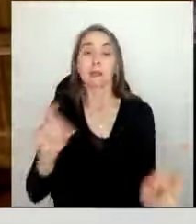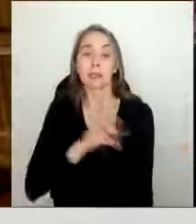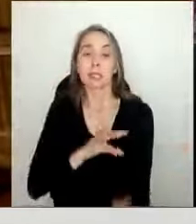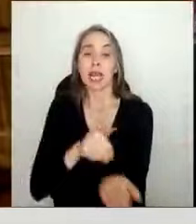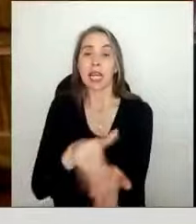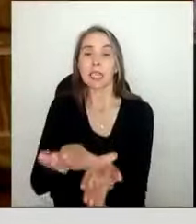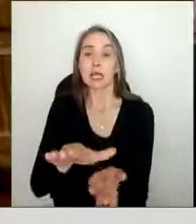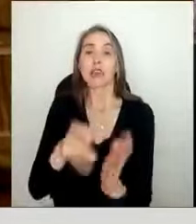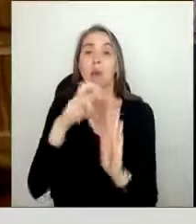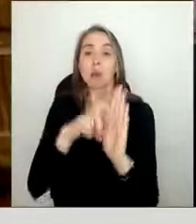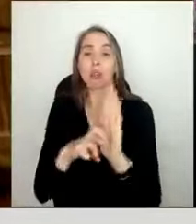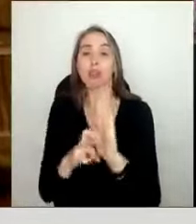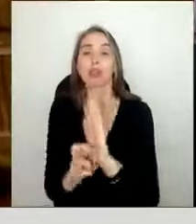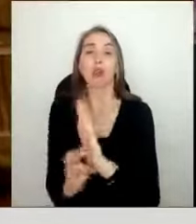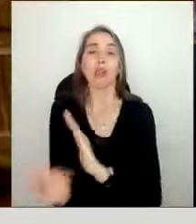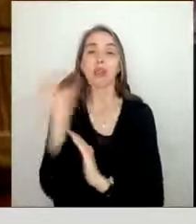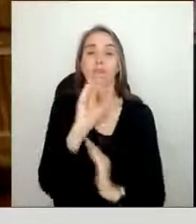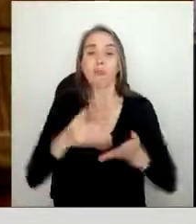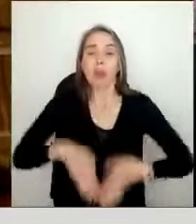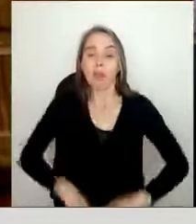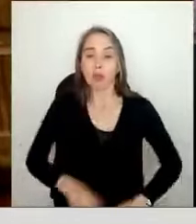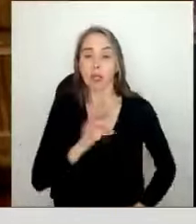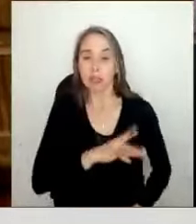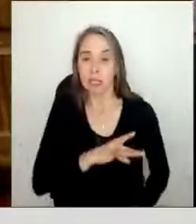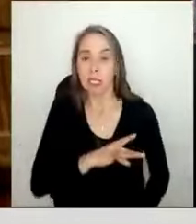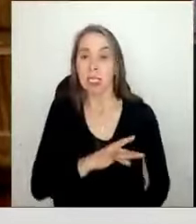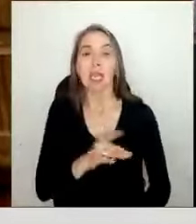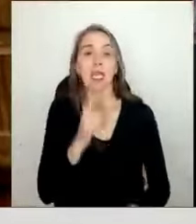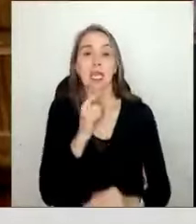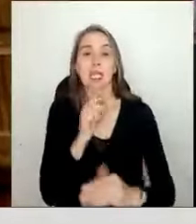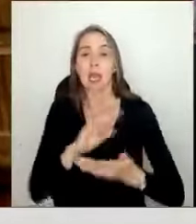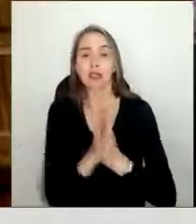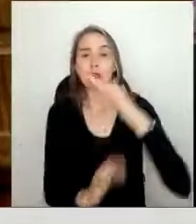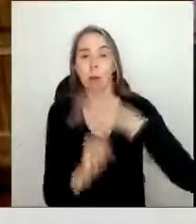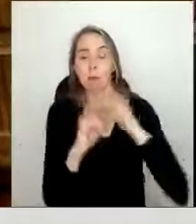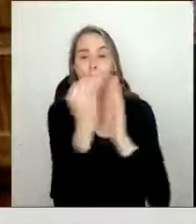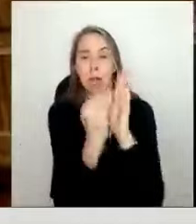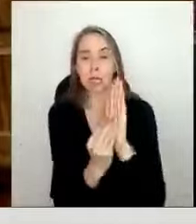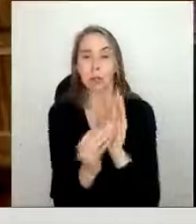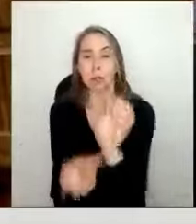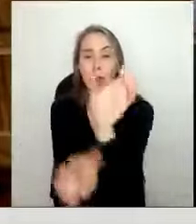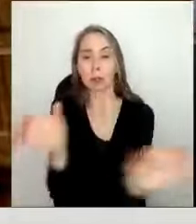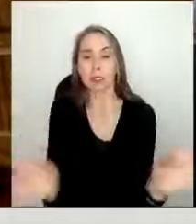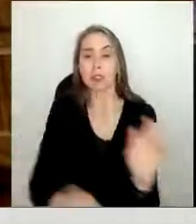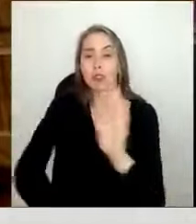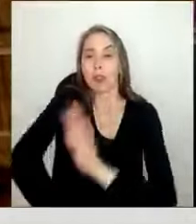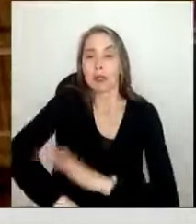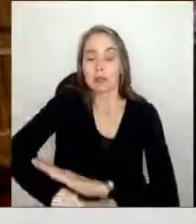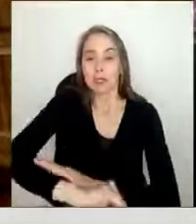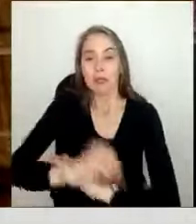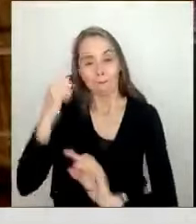refundacional partizano y maximalista que la izquierda con su extremismo y fanatismo nos